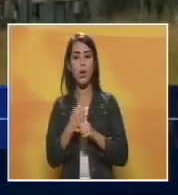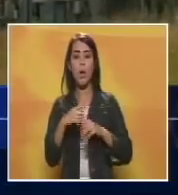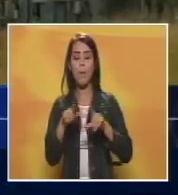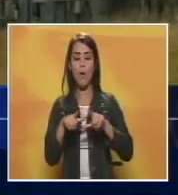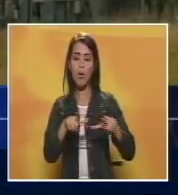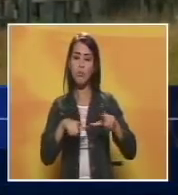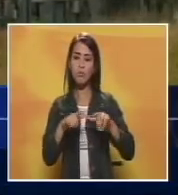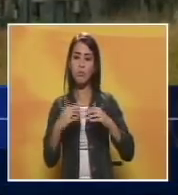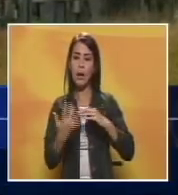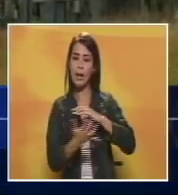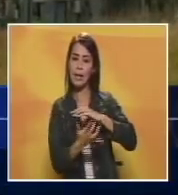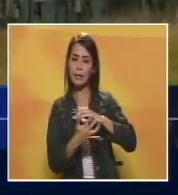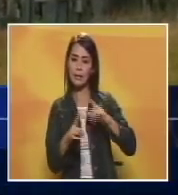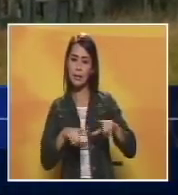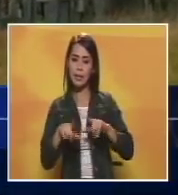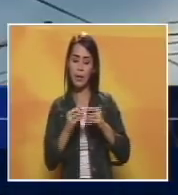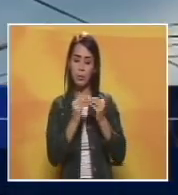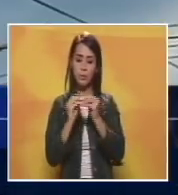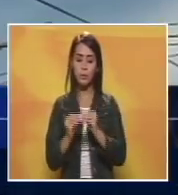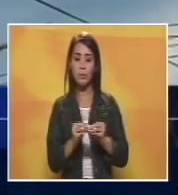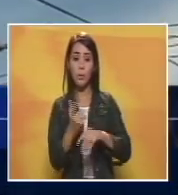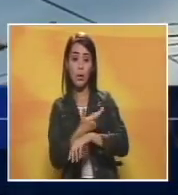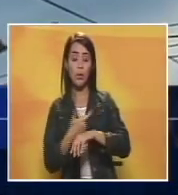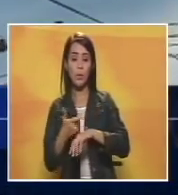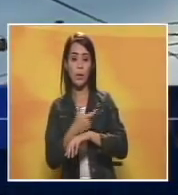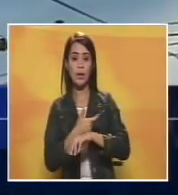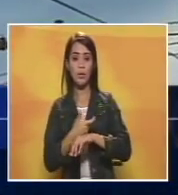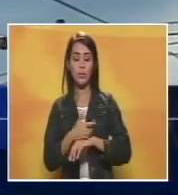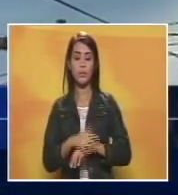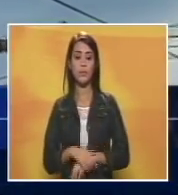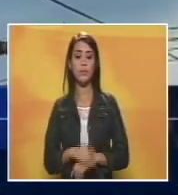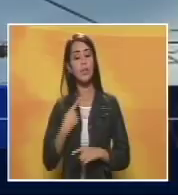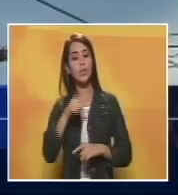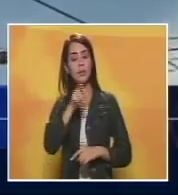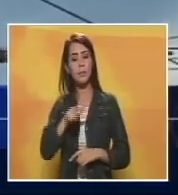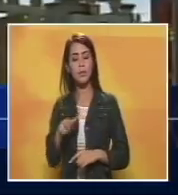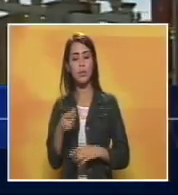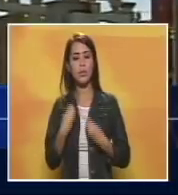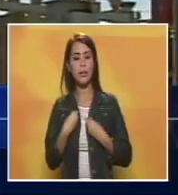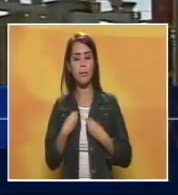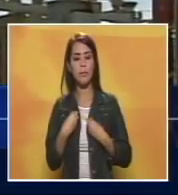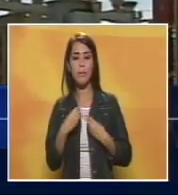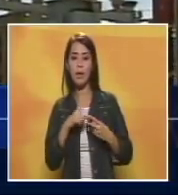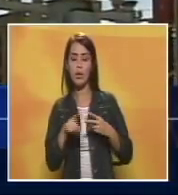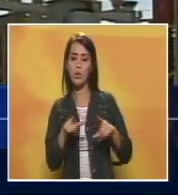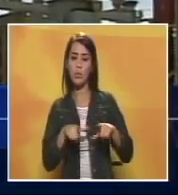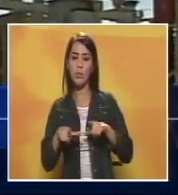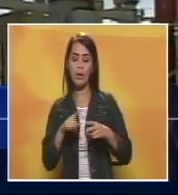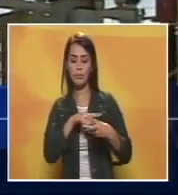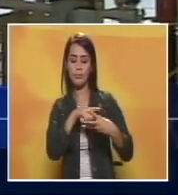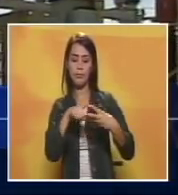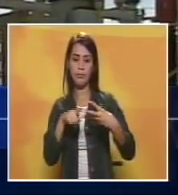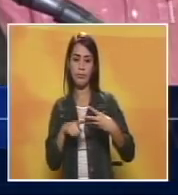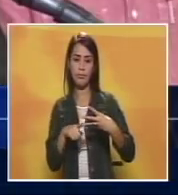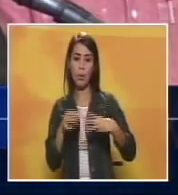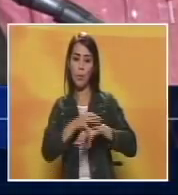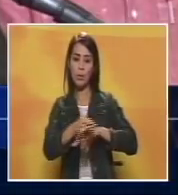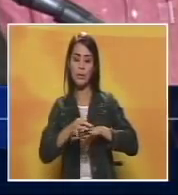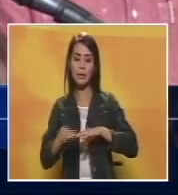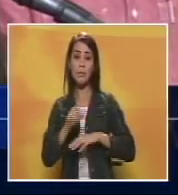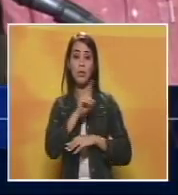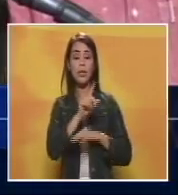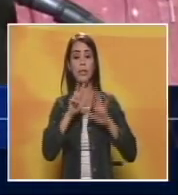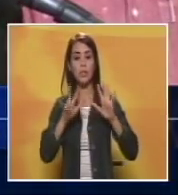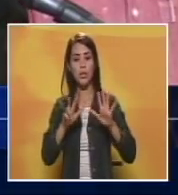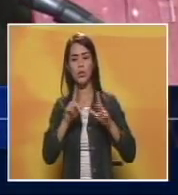plantas eléctricas instaladas por la gobernación. Por su parte, los habitantes de los sectores Los Cortijos, La Limpia, San Jacinto, 18